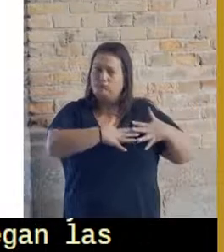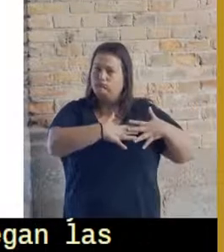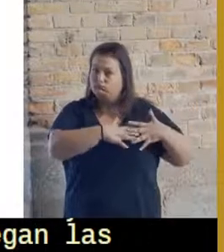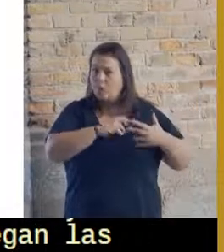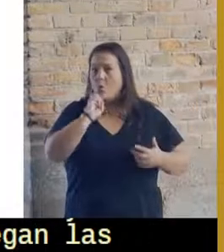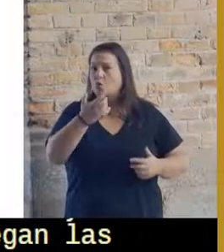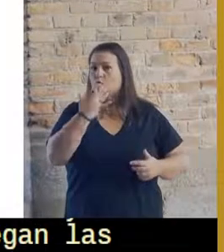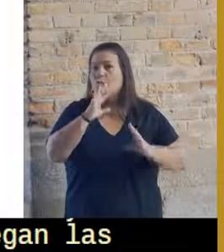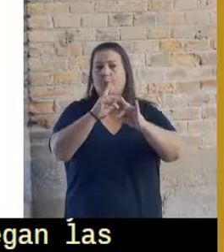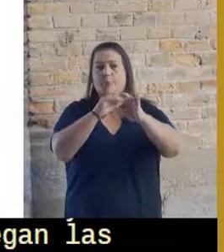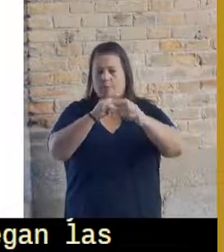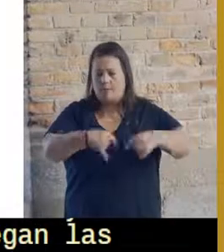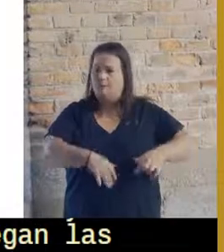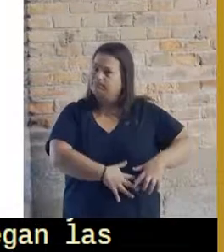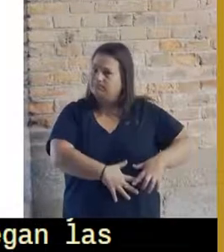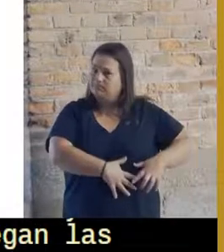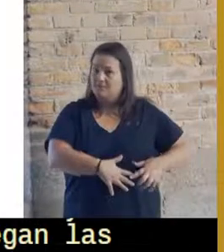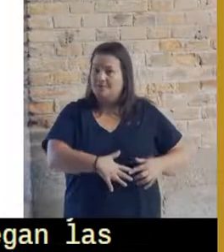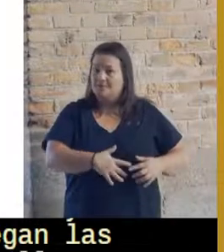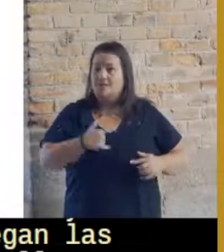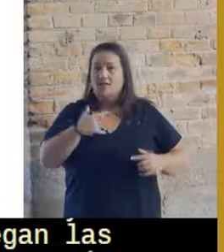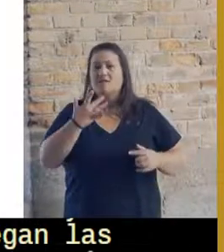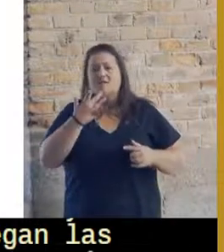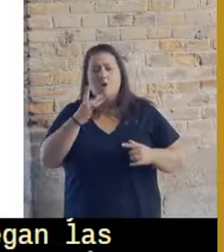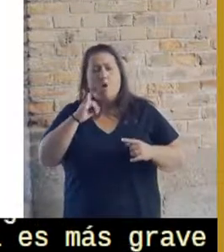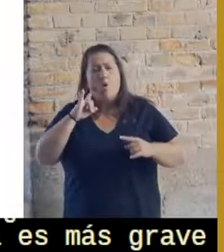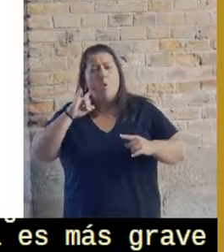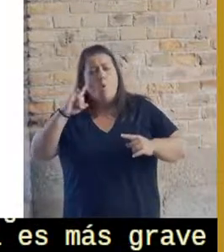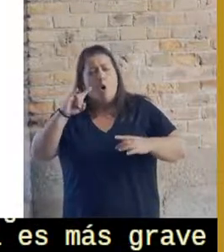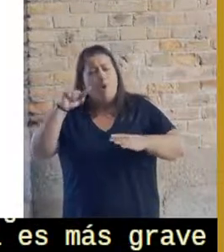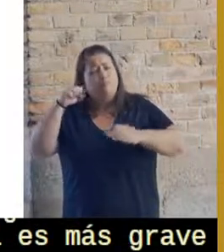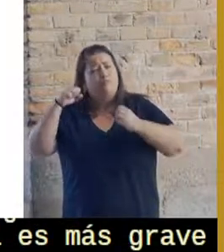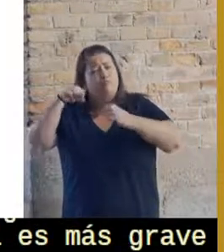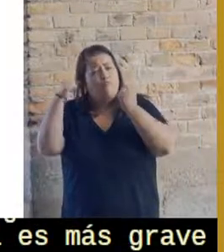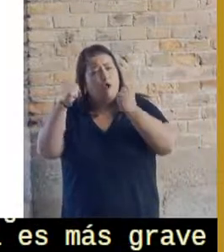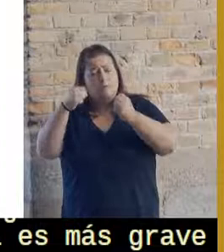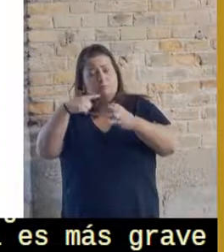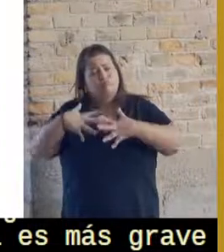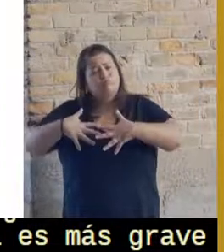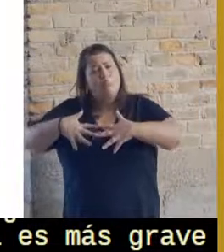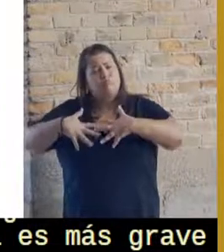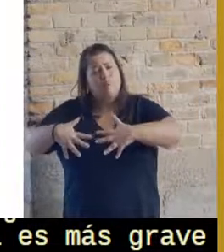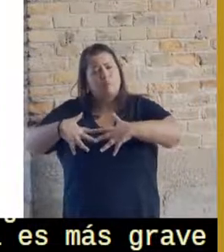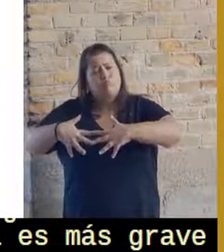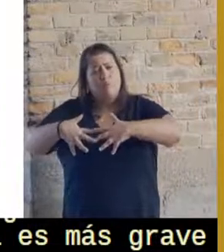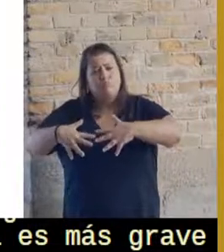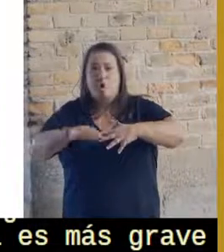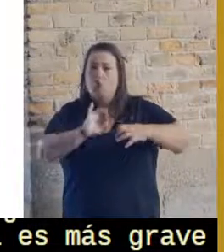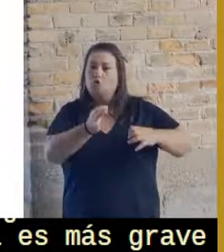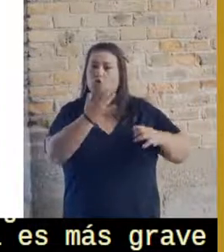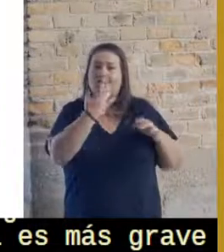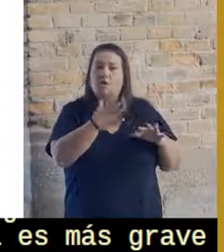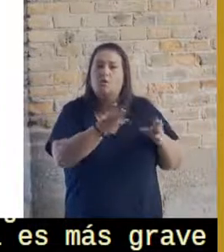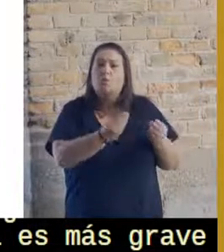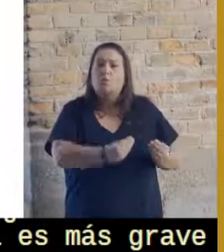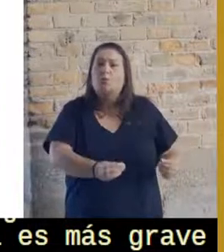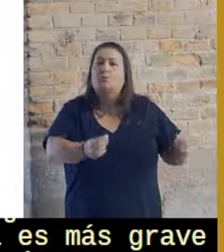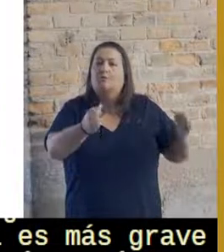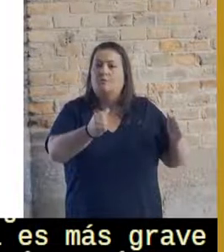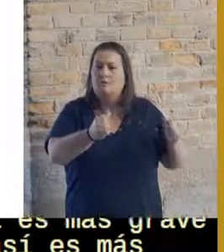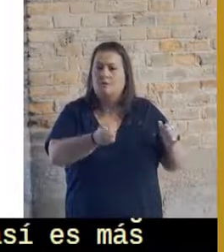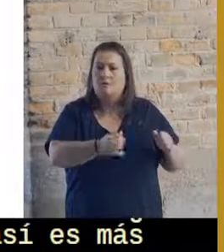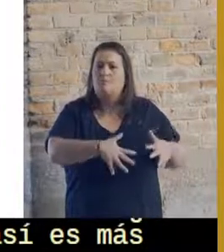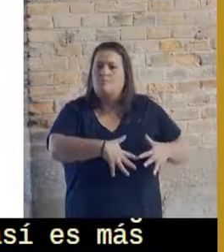donde llegan los Entonces si es más grave más profundo la vibración y si es más si es más